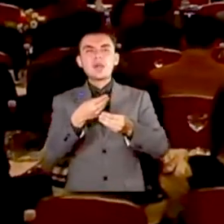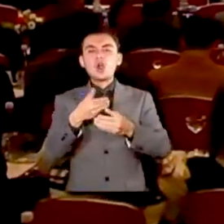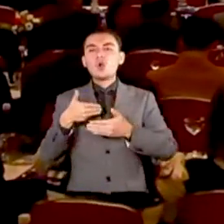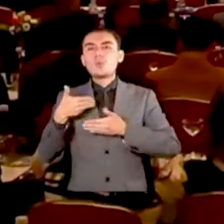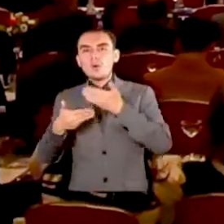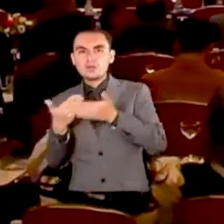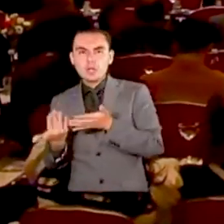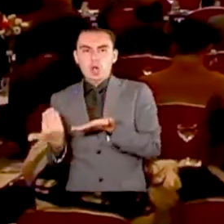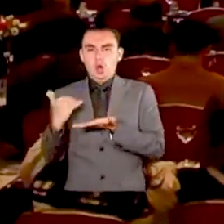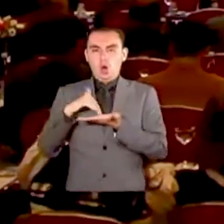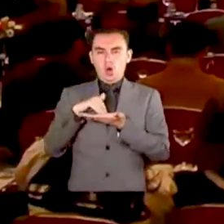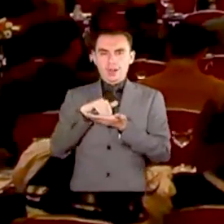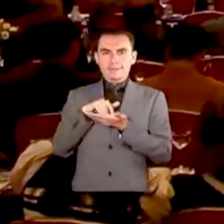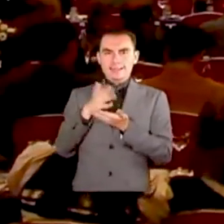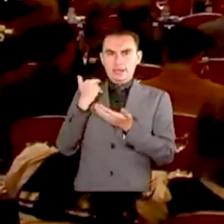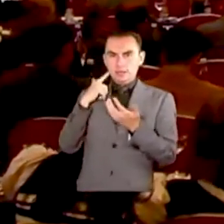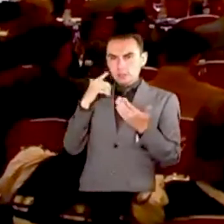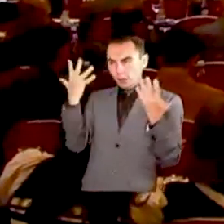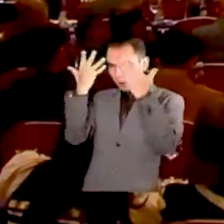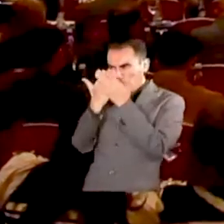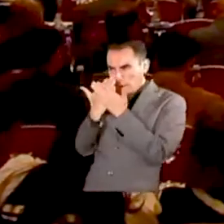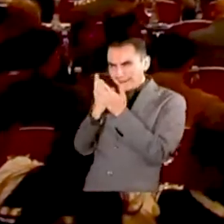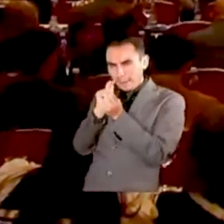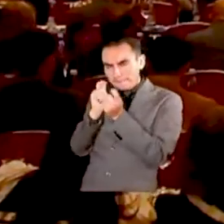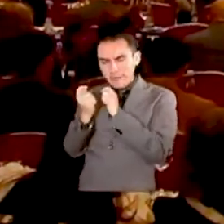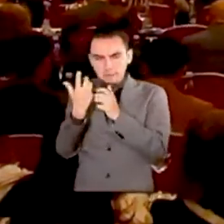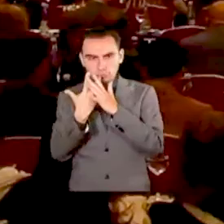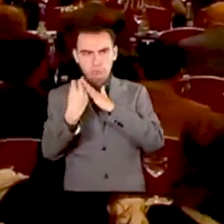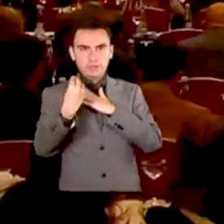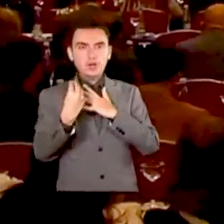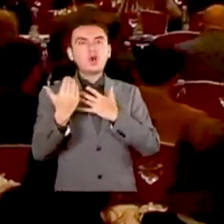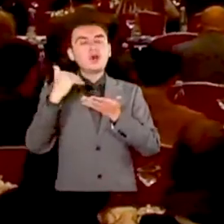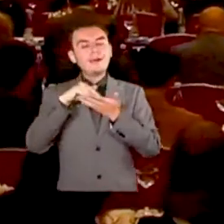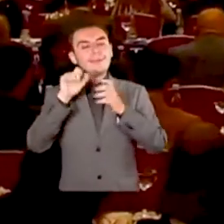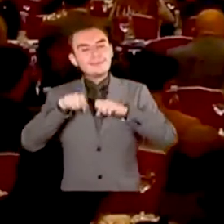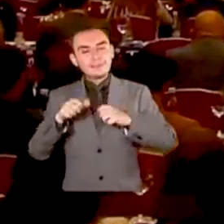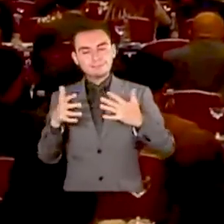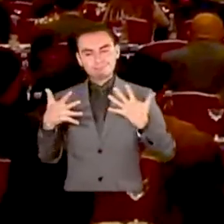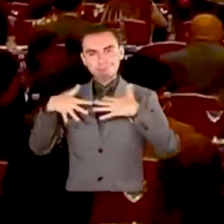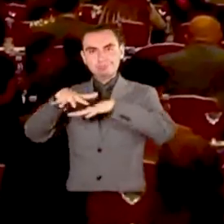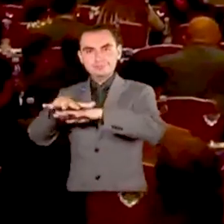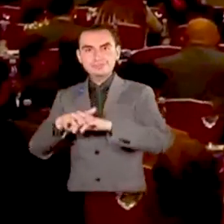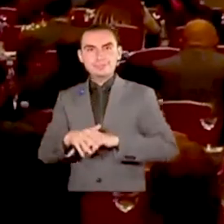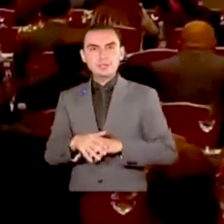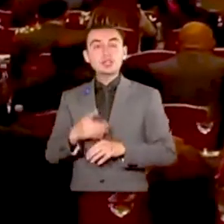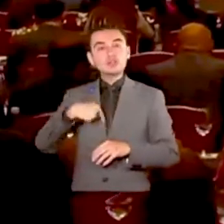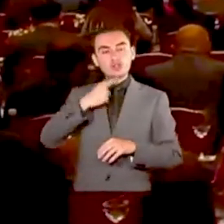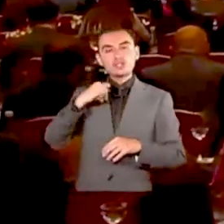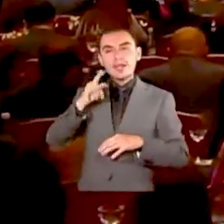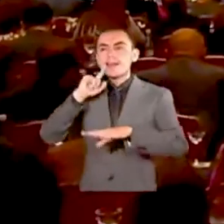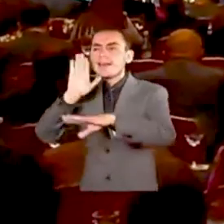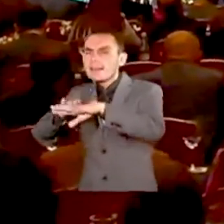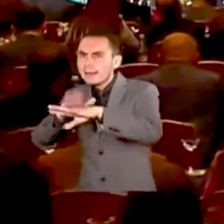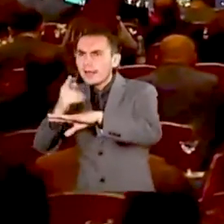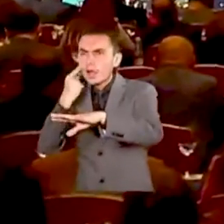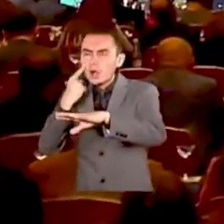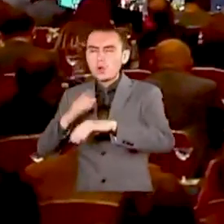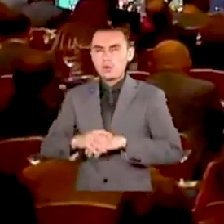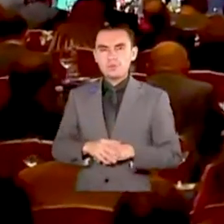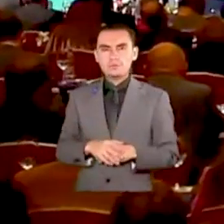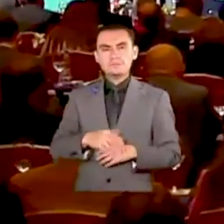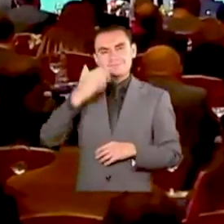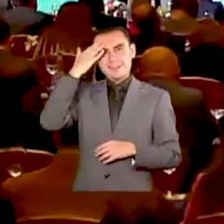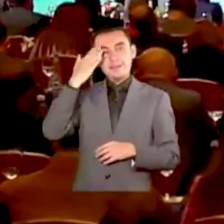de reincorporación. Nosotros estamos haciendo desde la Procuraduría un seguimiento estricto a las alertas tempranas, a las órdenes que en